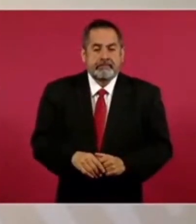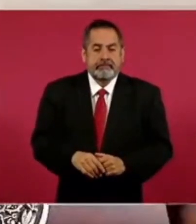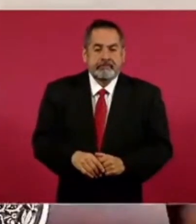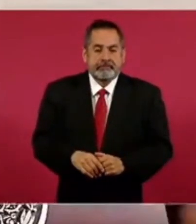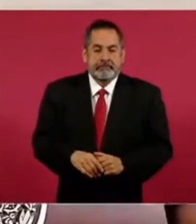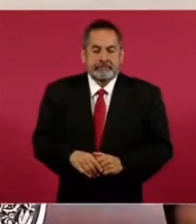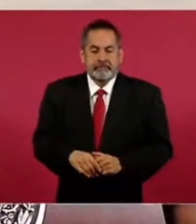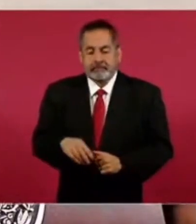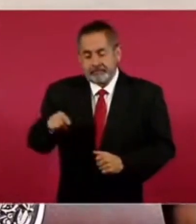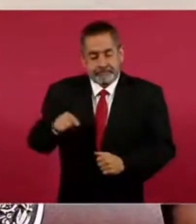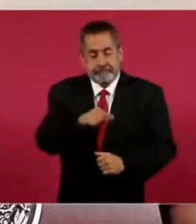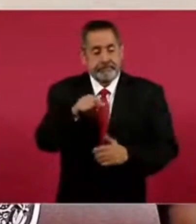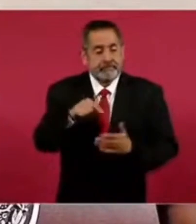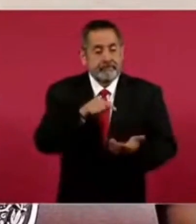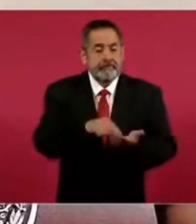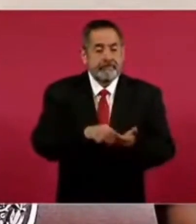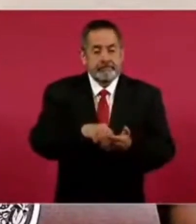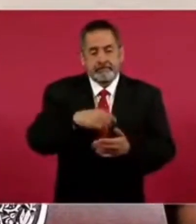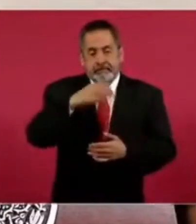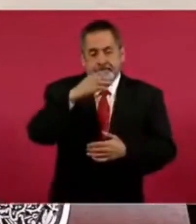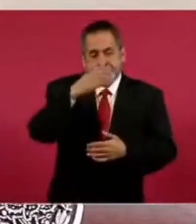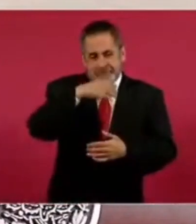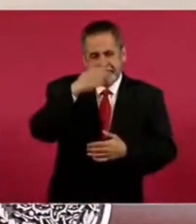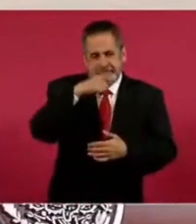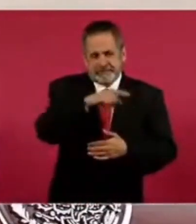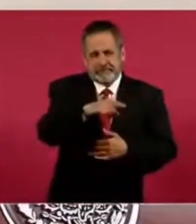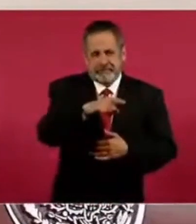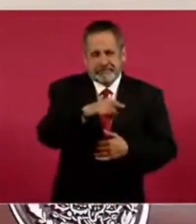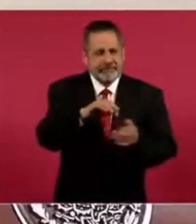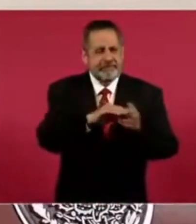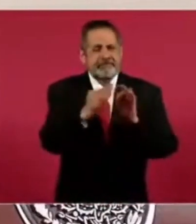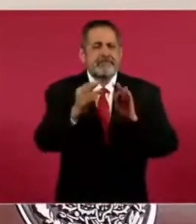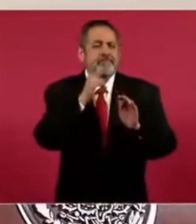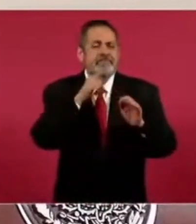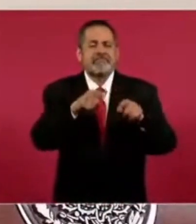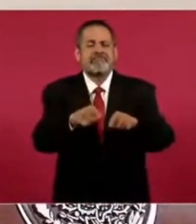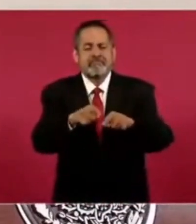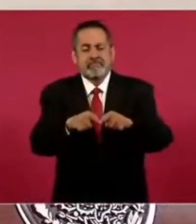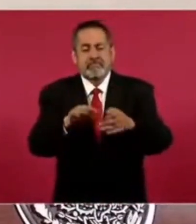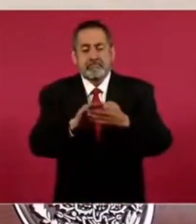Y pasando Cárdenas ahí, por donde están las instalaciones del Plan Chontalpa, ahí se